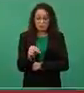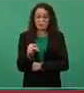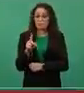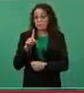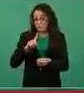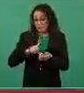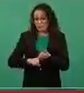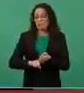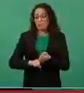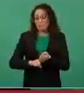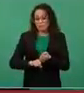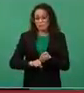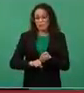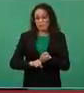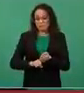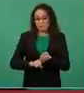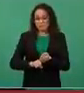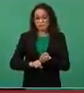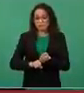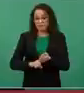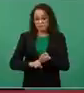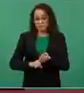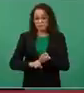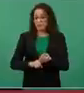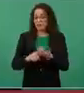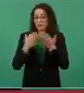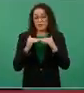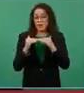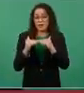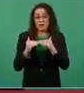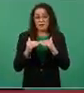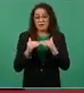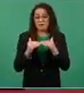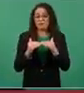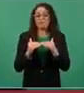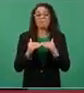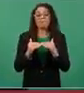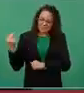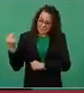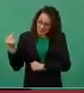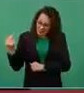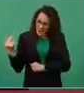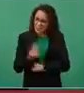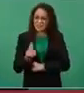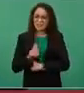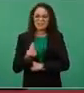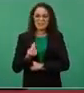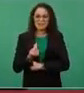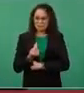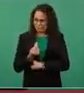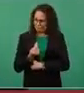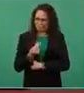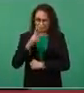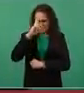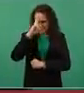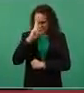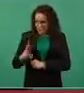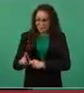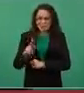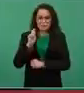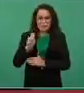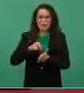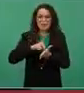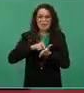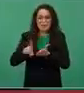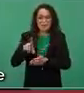actuar de manera antidemocrática. Uno tiene que hacer valer los derechos democráticos,